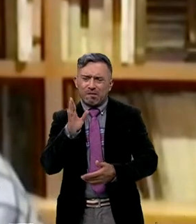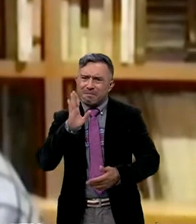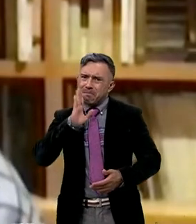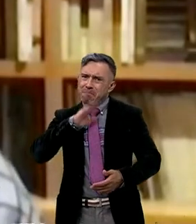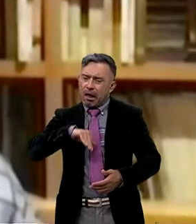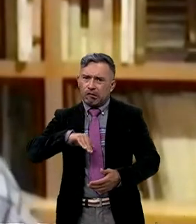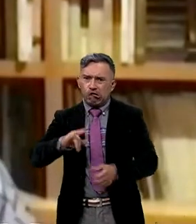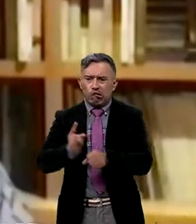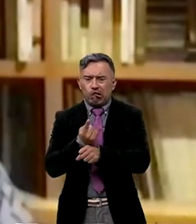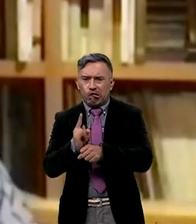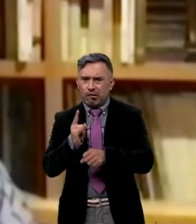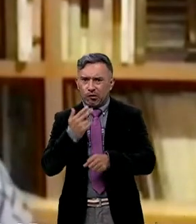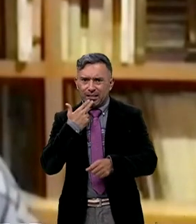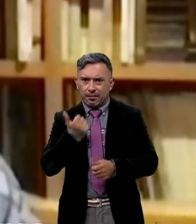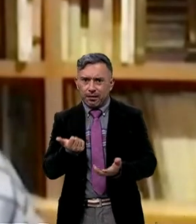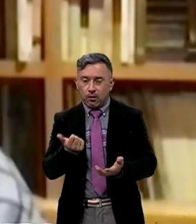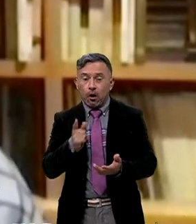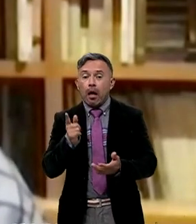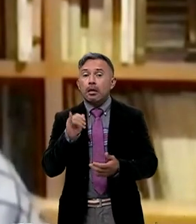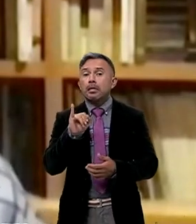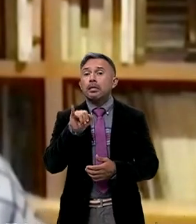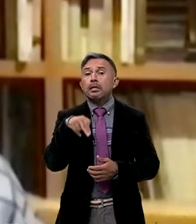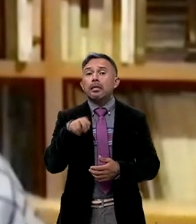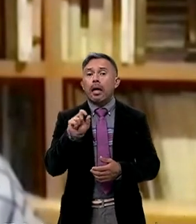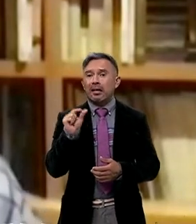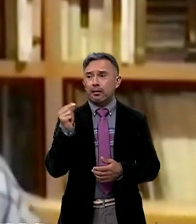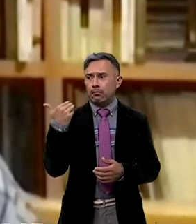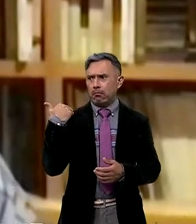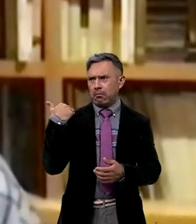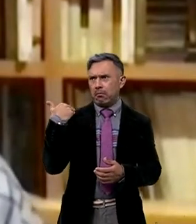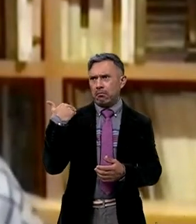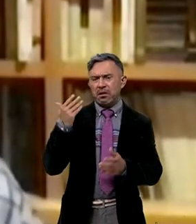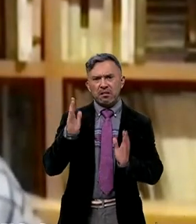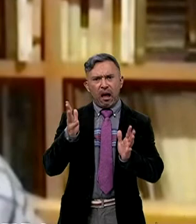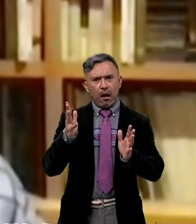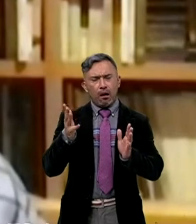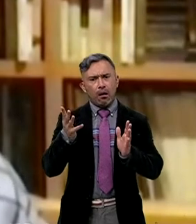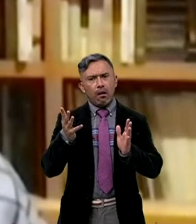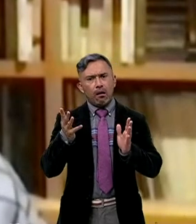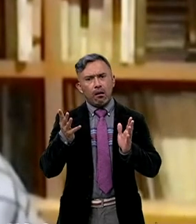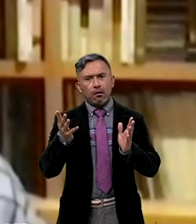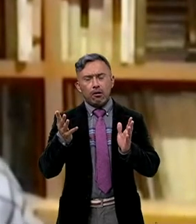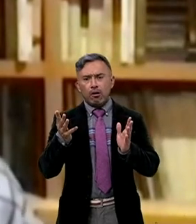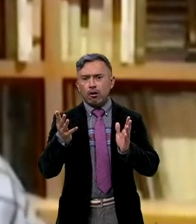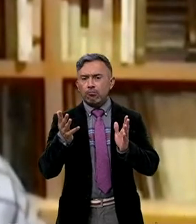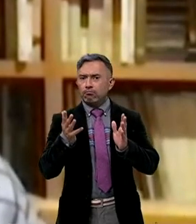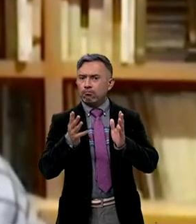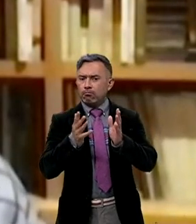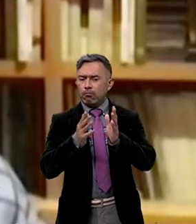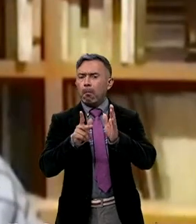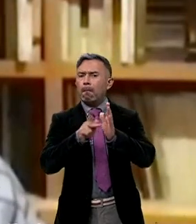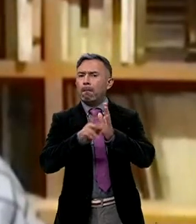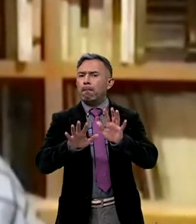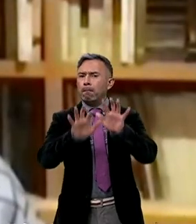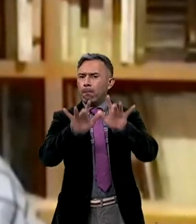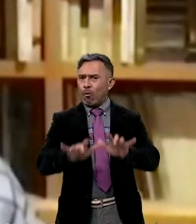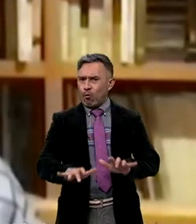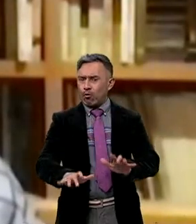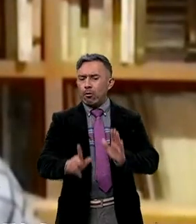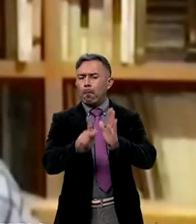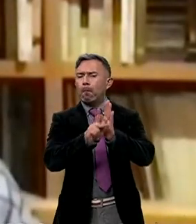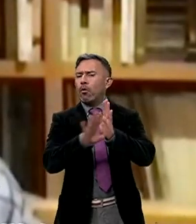nacional electoral sacó hace rato un boletín de prensa sobre el